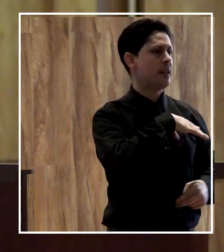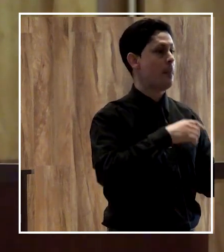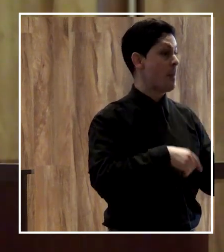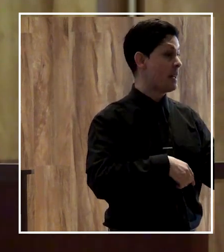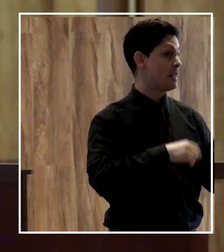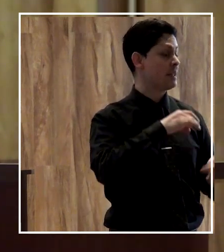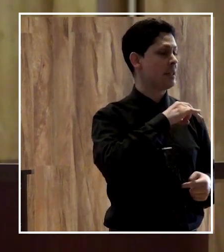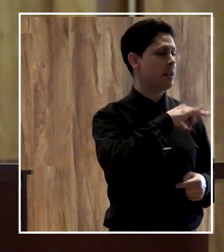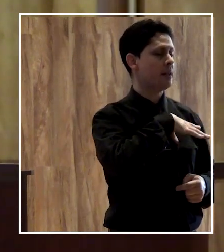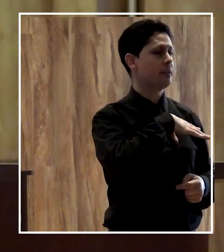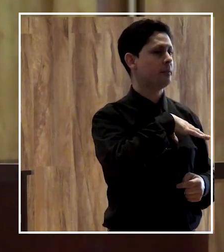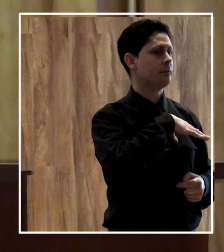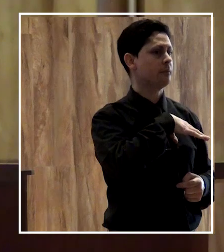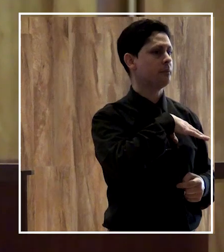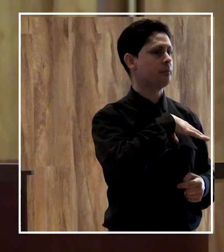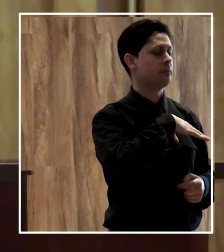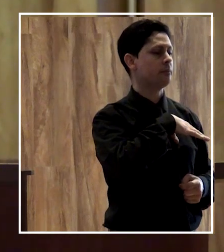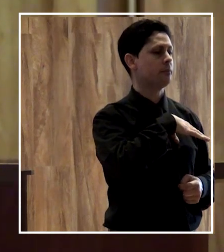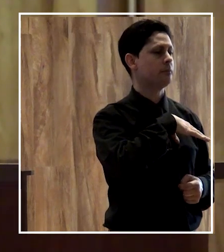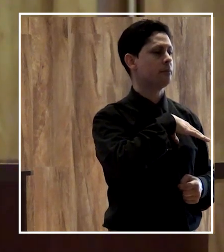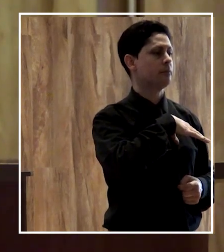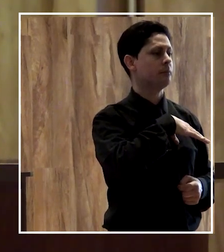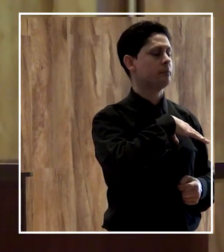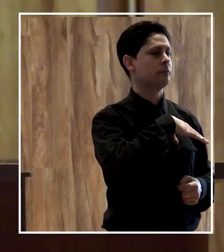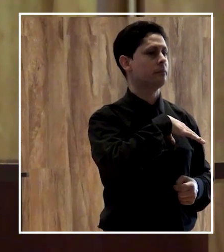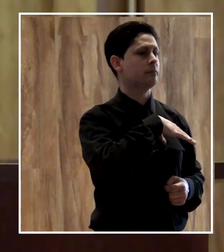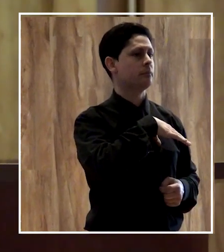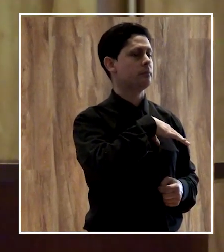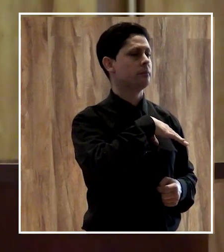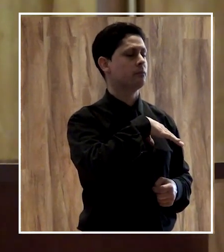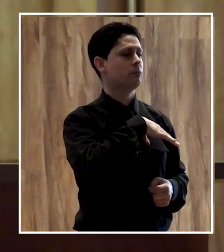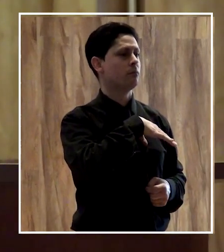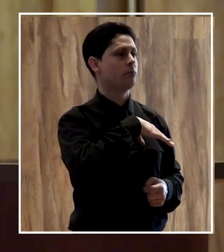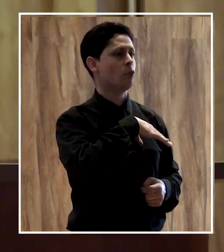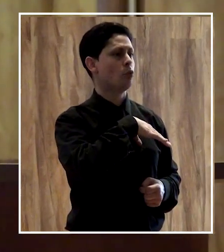Chile democrático, que era una